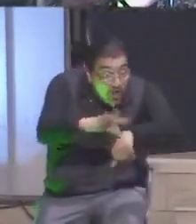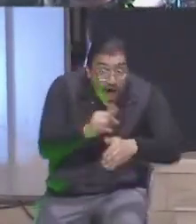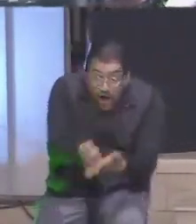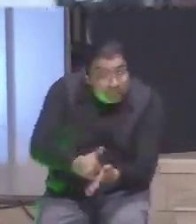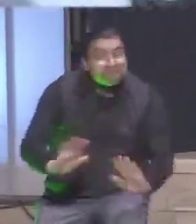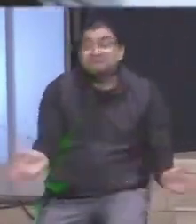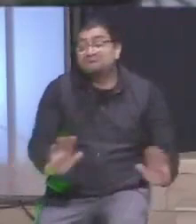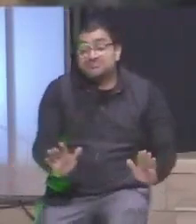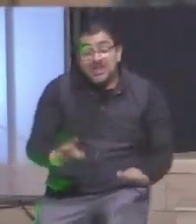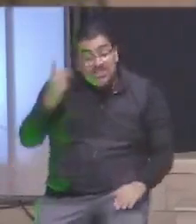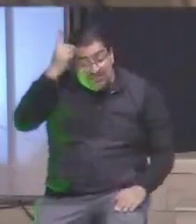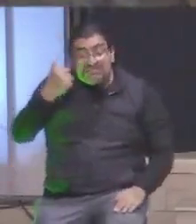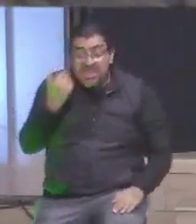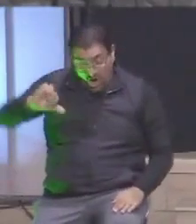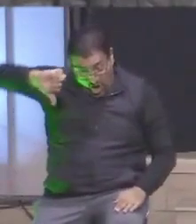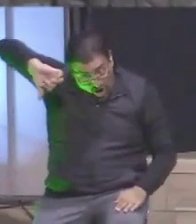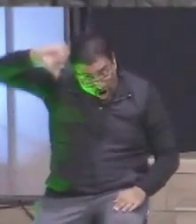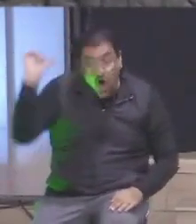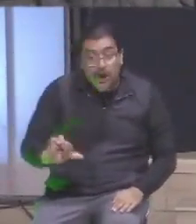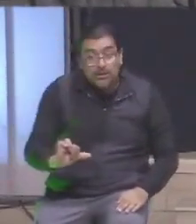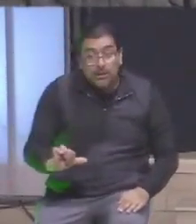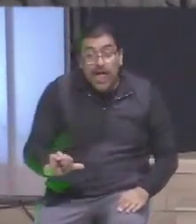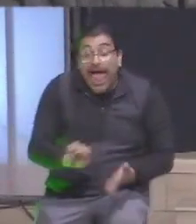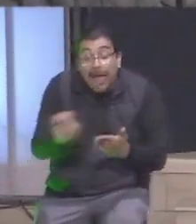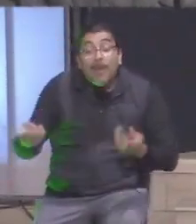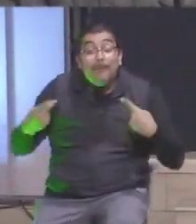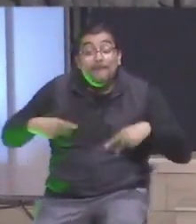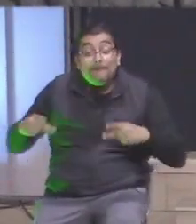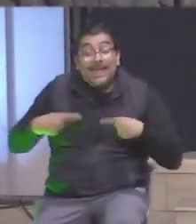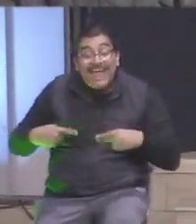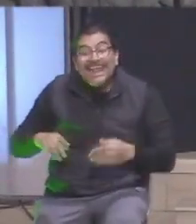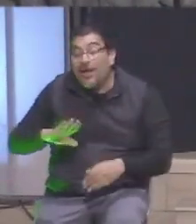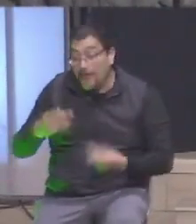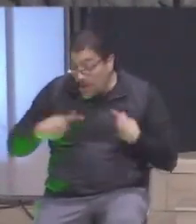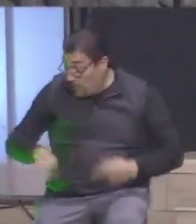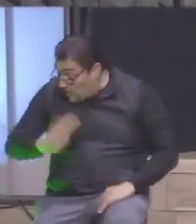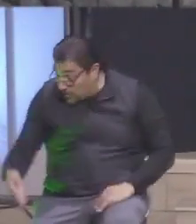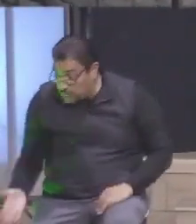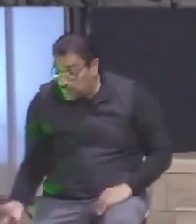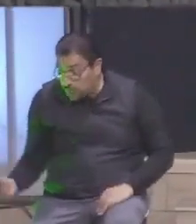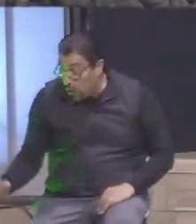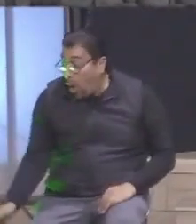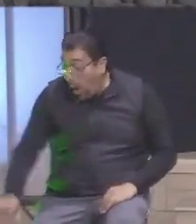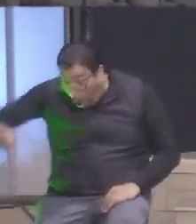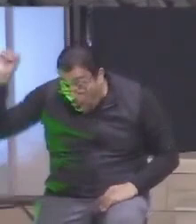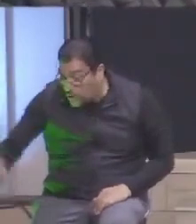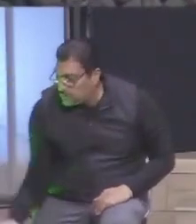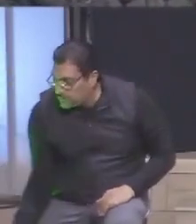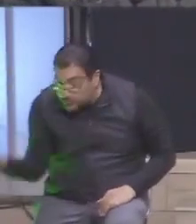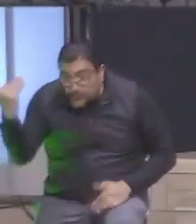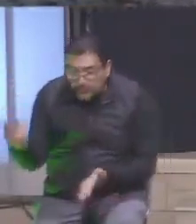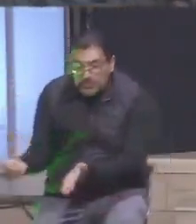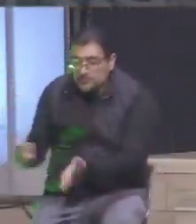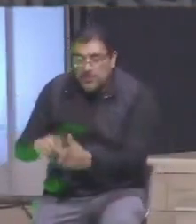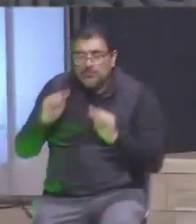más si Dios se le ocurre puede decir el día de hoy que resucite Michael Jackson y y Dios lo